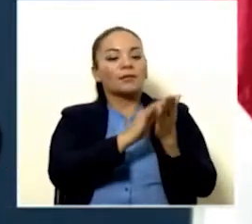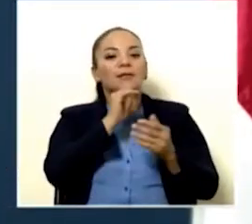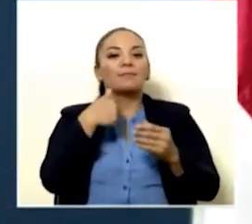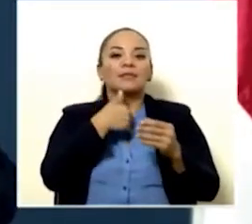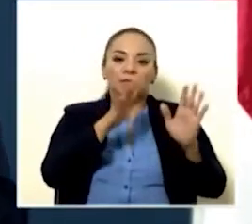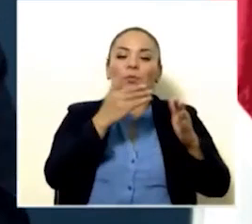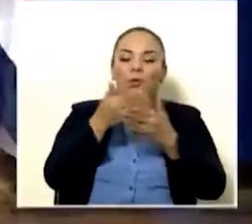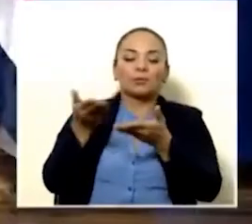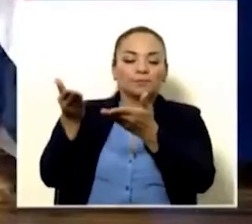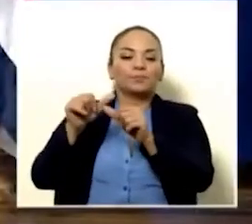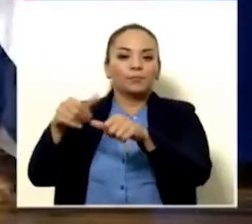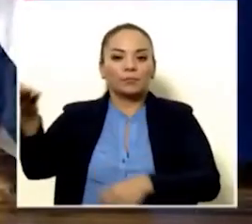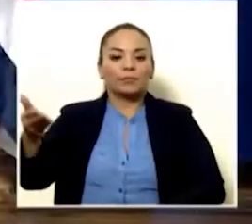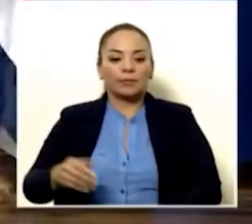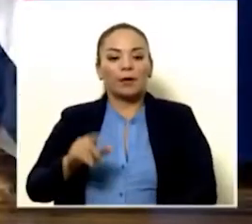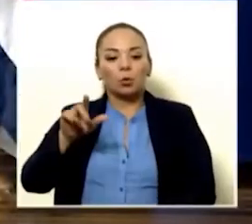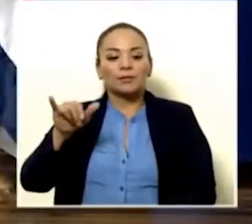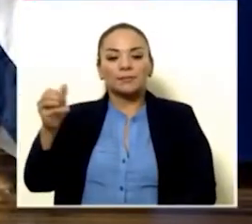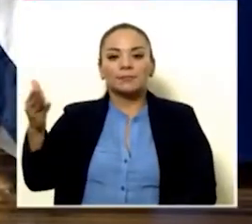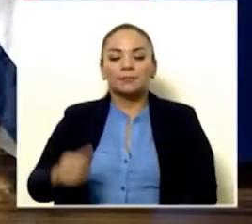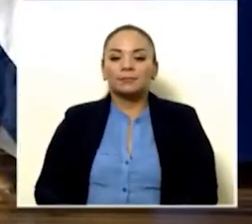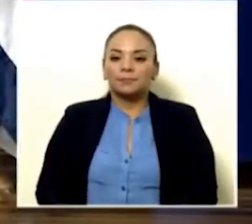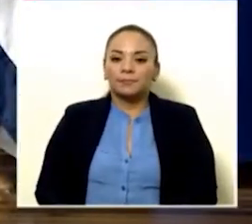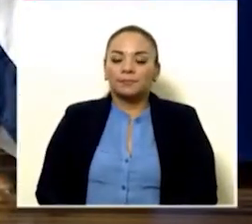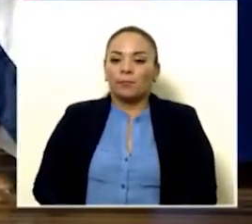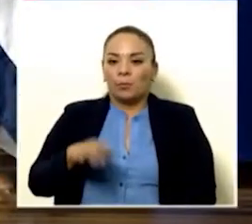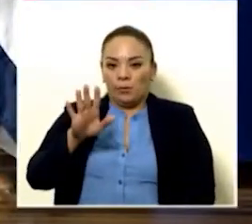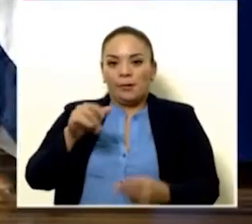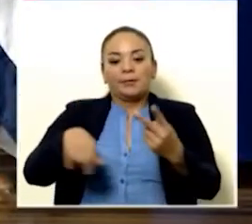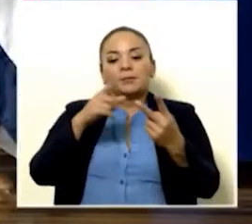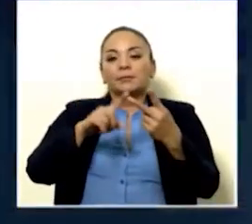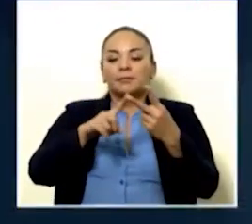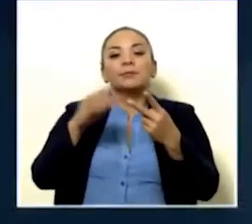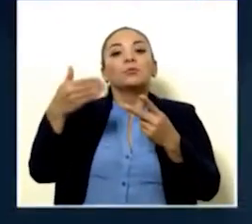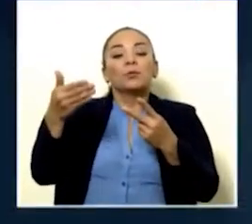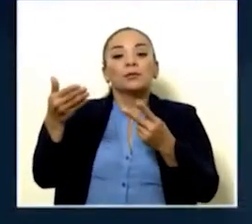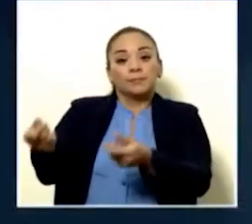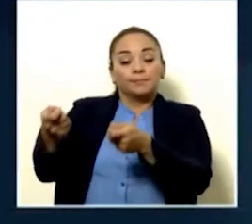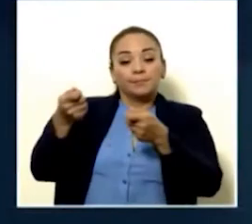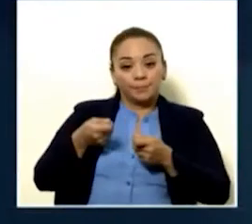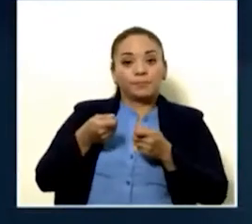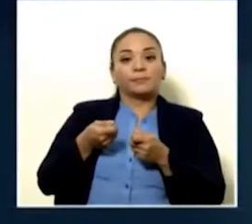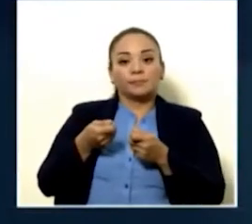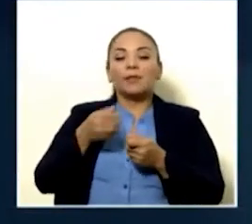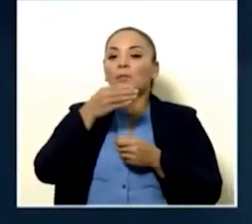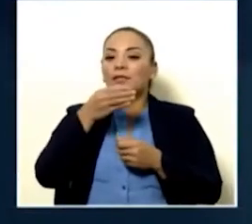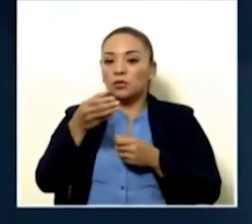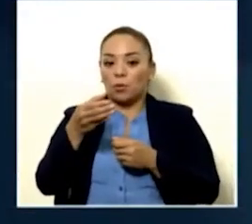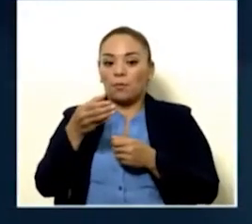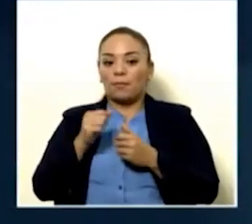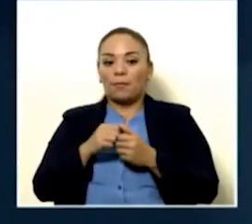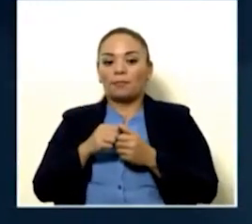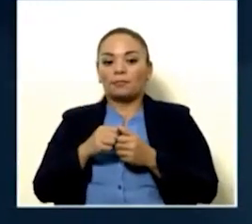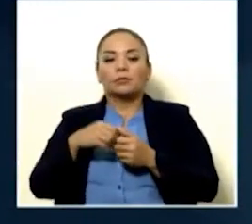Pero bueno, adelante, don Luis. No, y lo otro es que cuando llegó la recomendación de adjudicación que viene de adentro, viene con